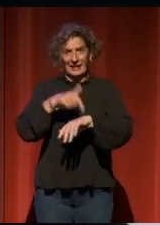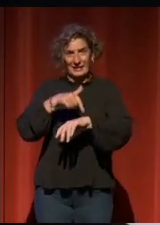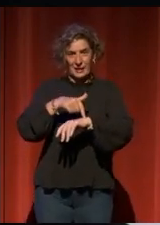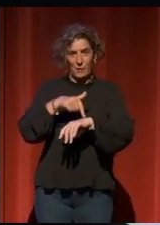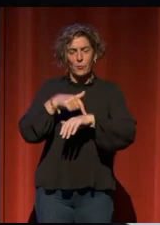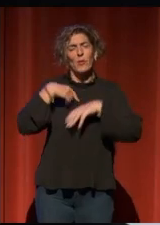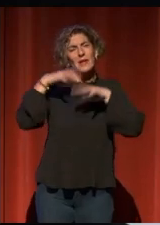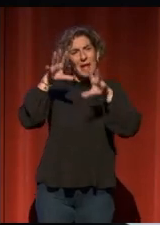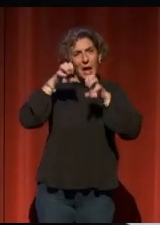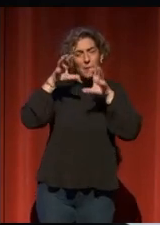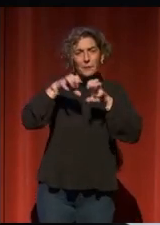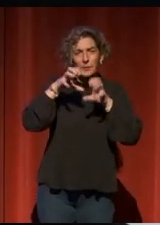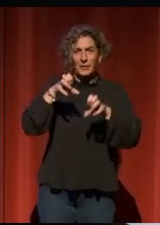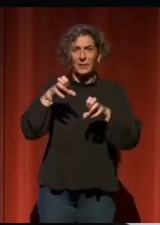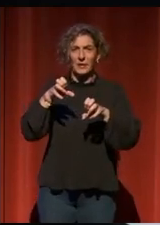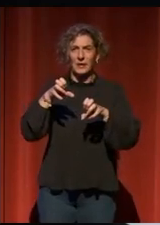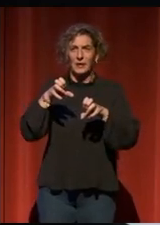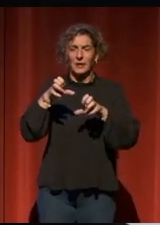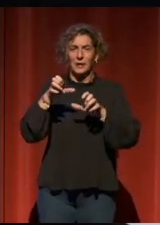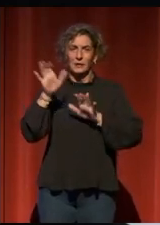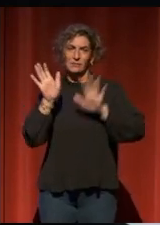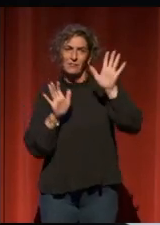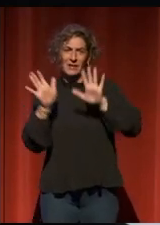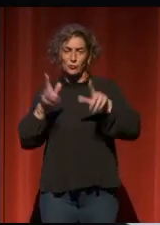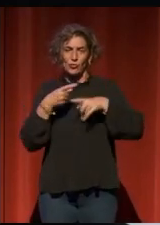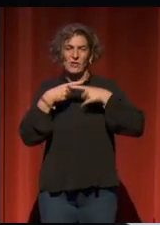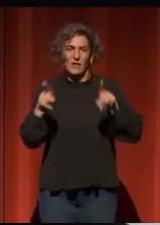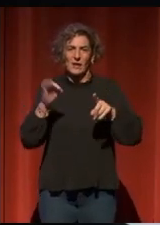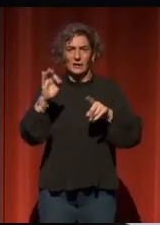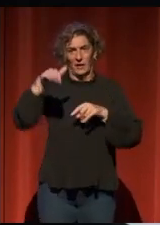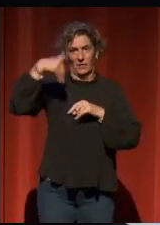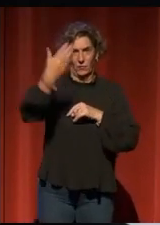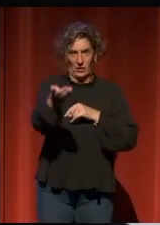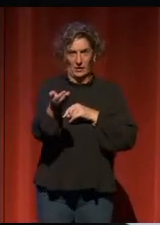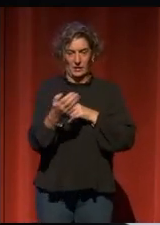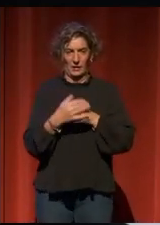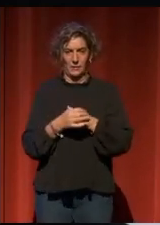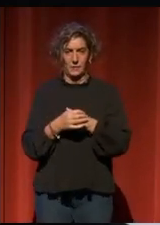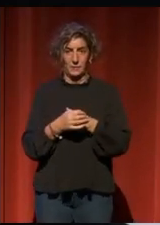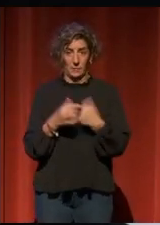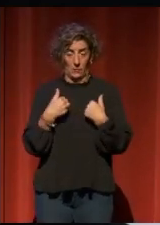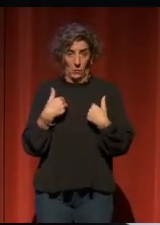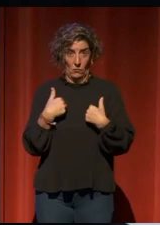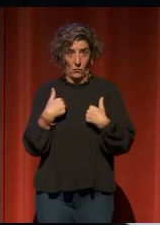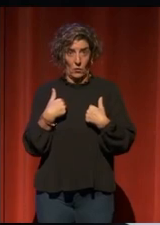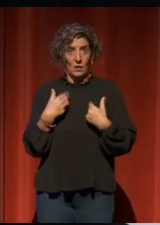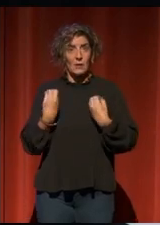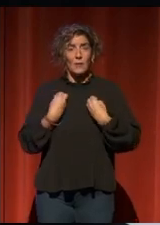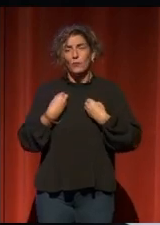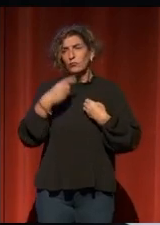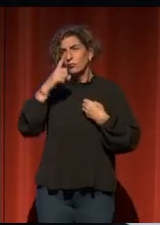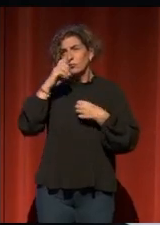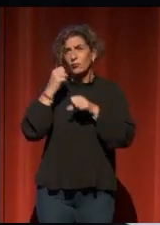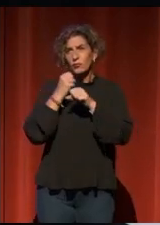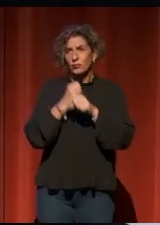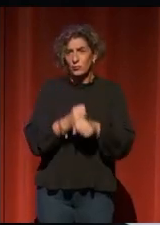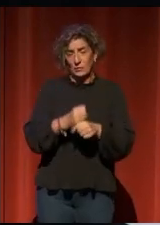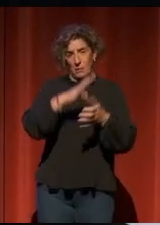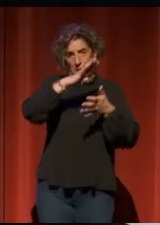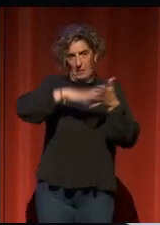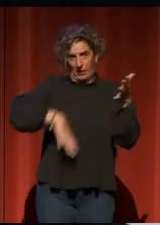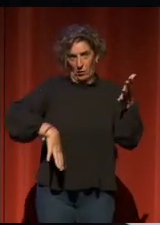distintos a los dominantes del exterior. Yo viví muchos años en